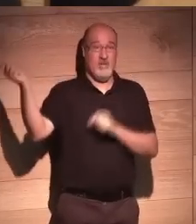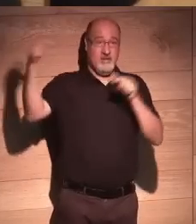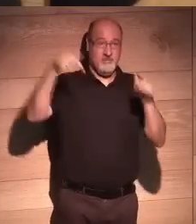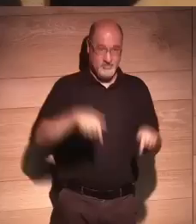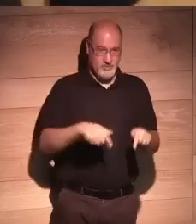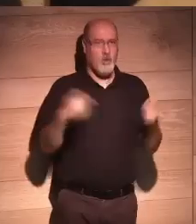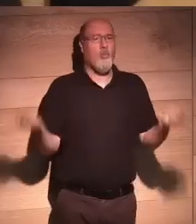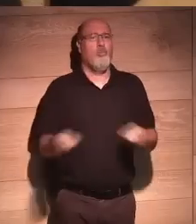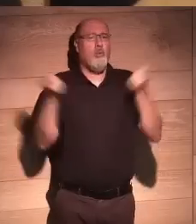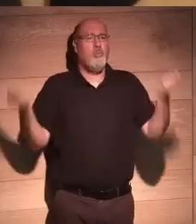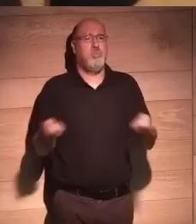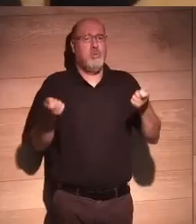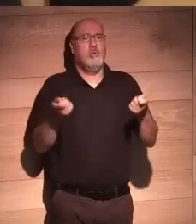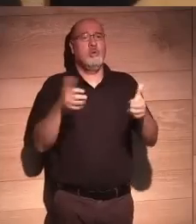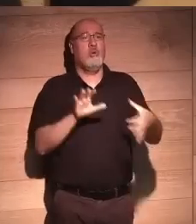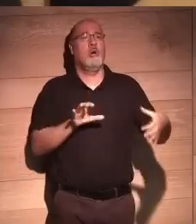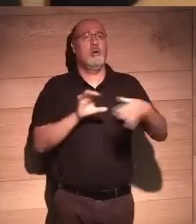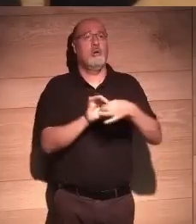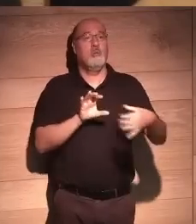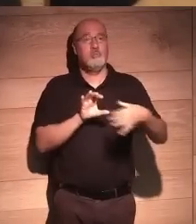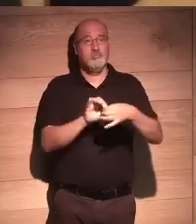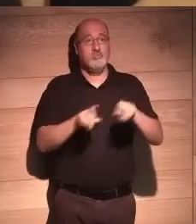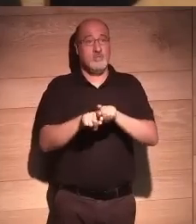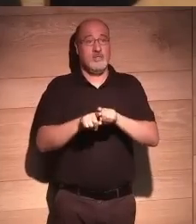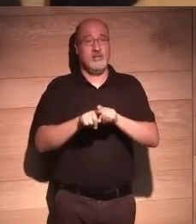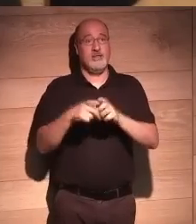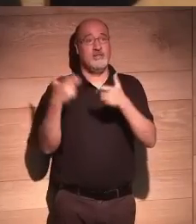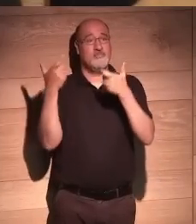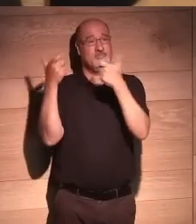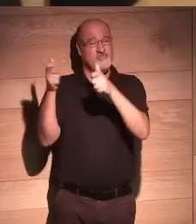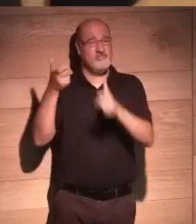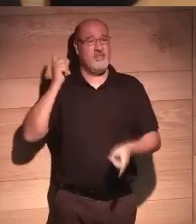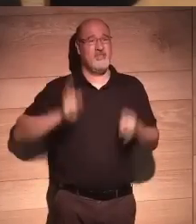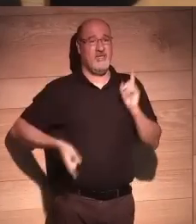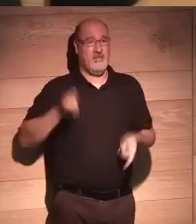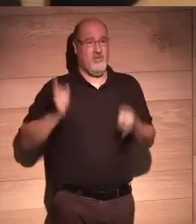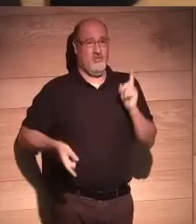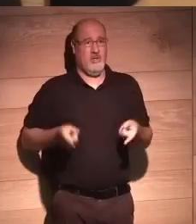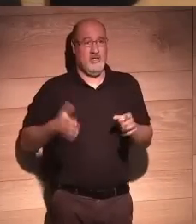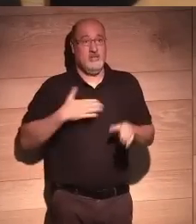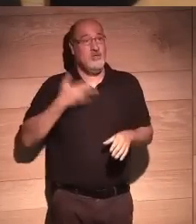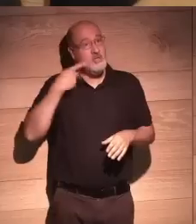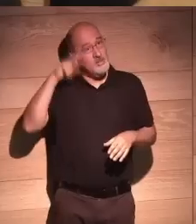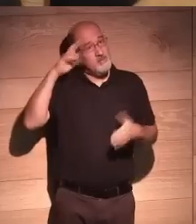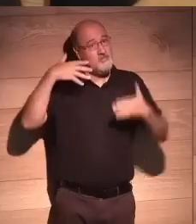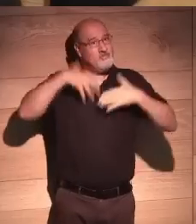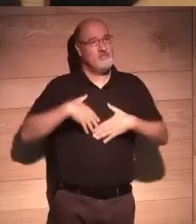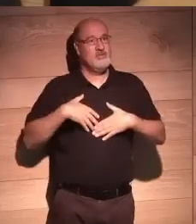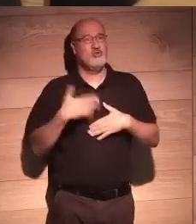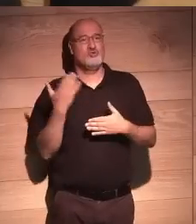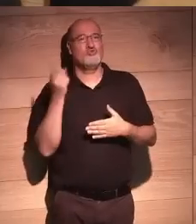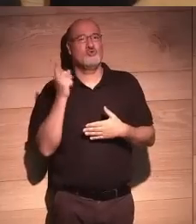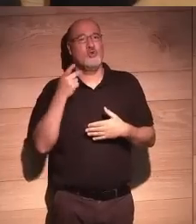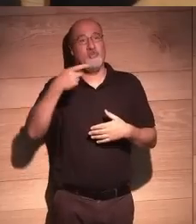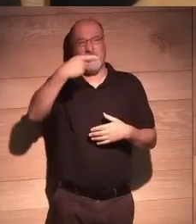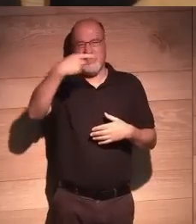la propaganda es como el principal aliado del régimen dictatorial, y como yo solo he podido experimentar el lado